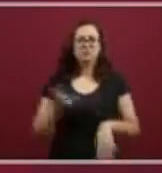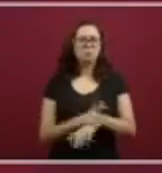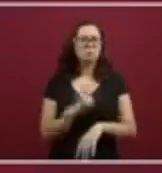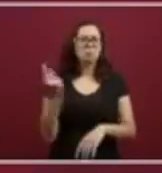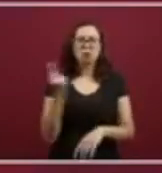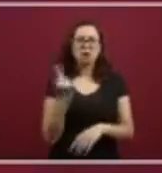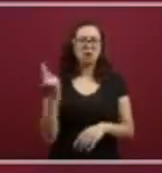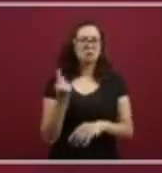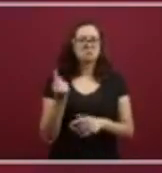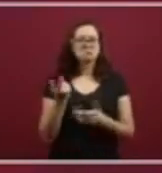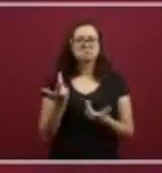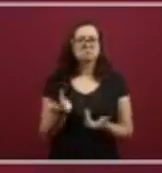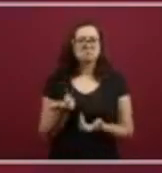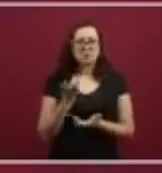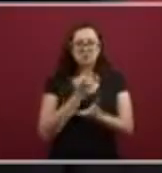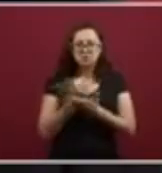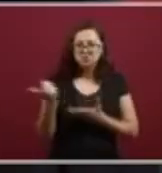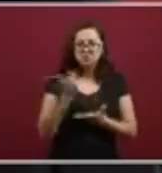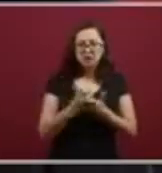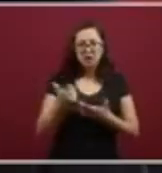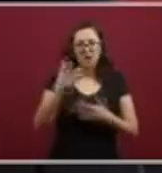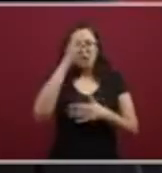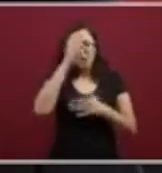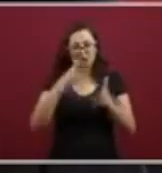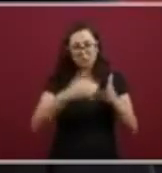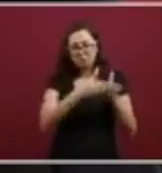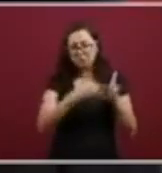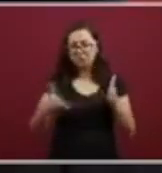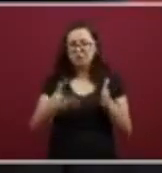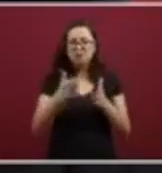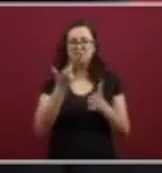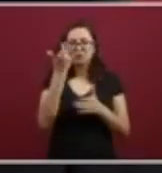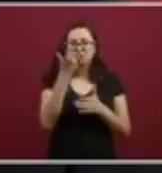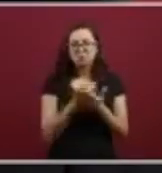deteriorado mucho el salario en el periodo neoliberal.